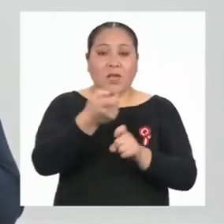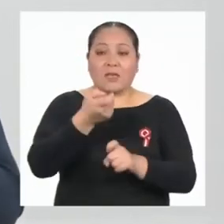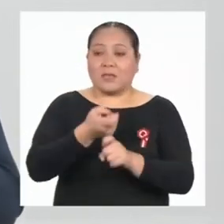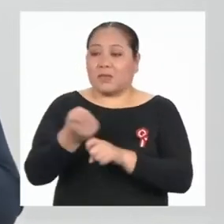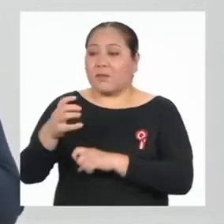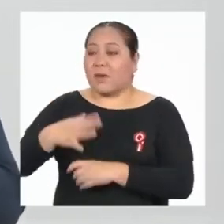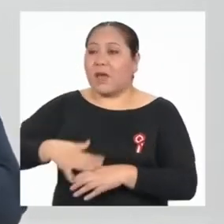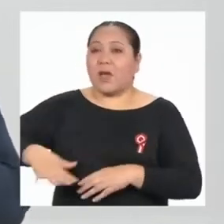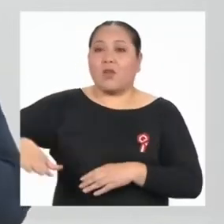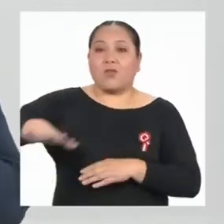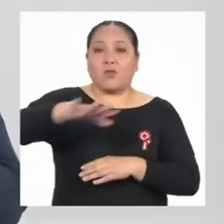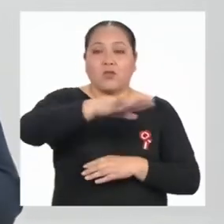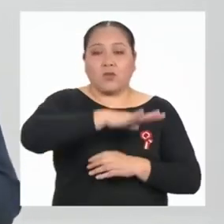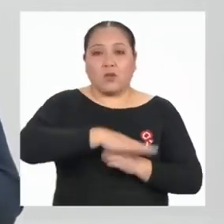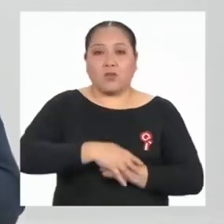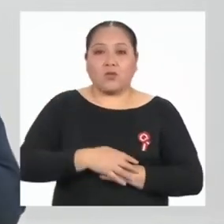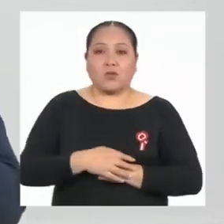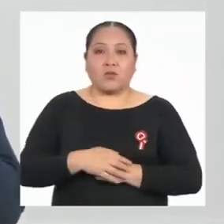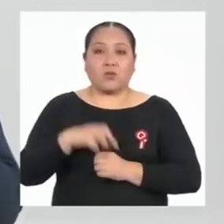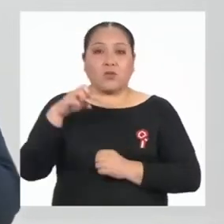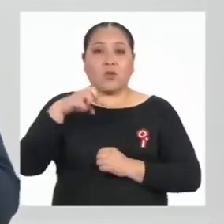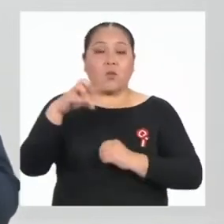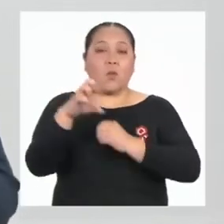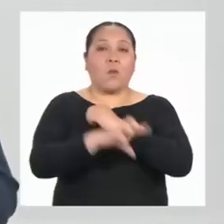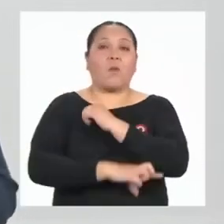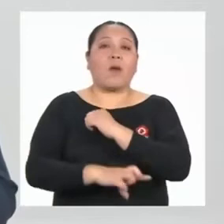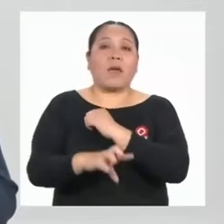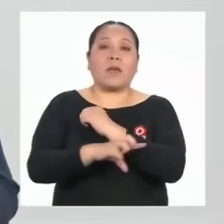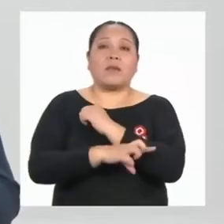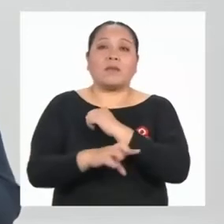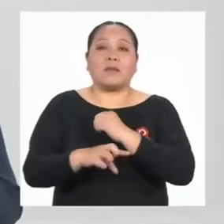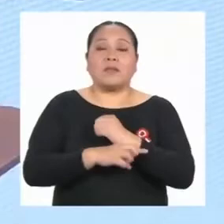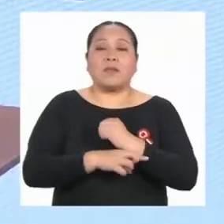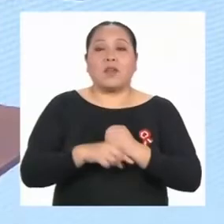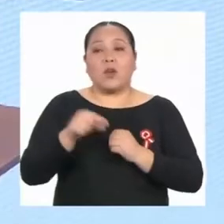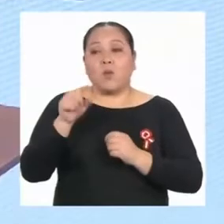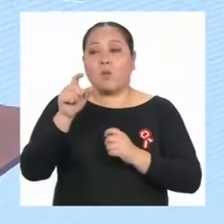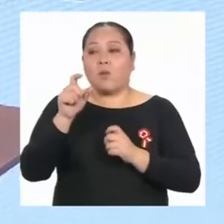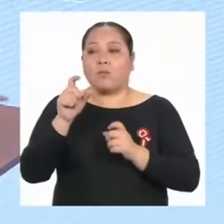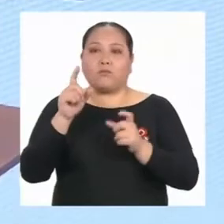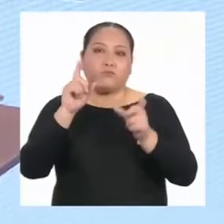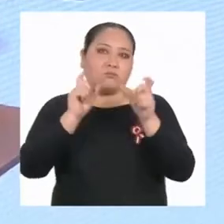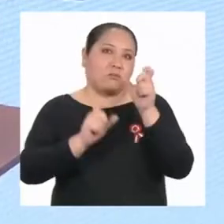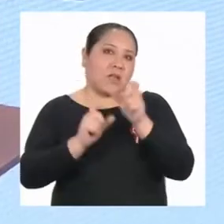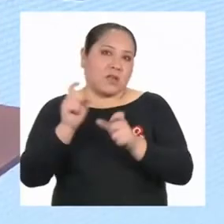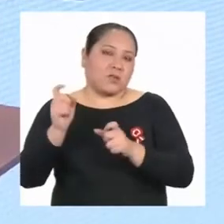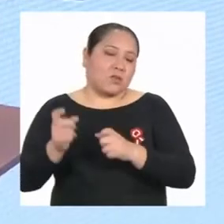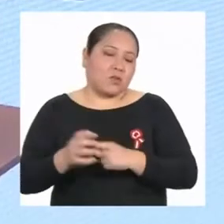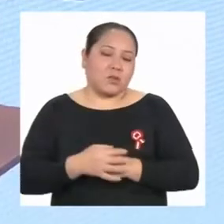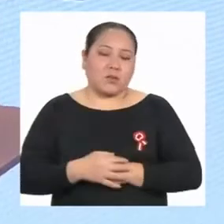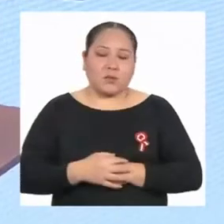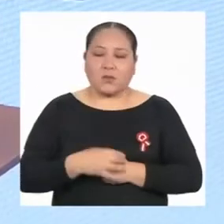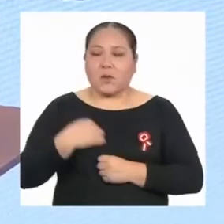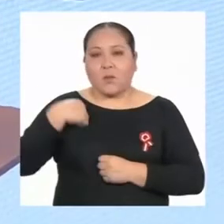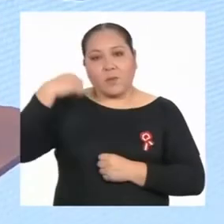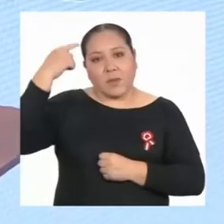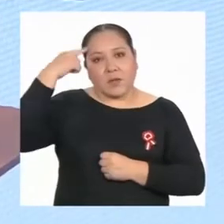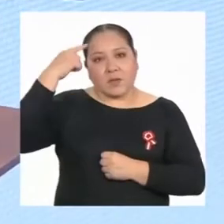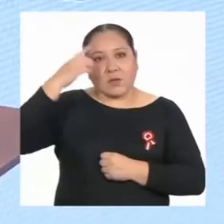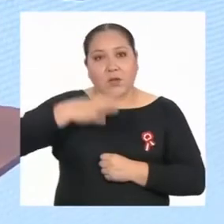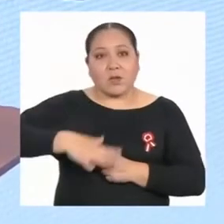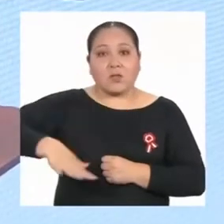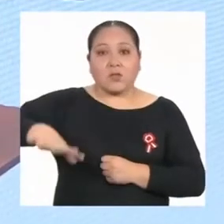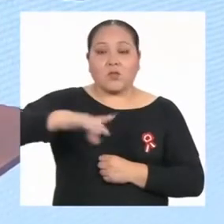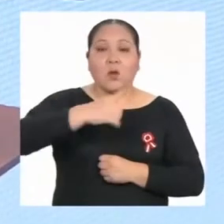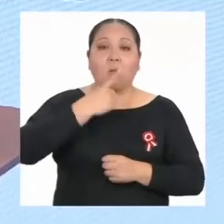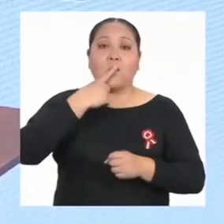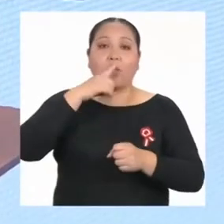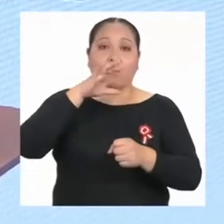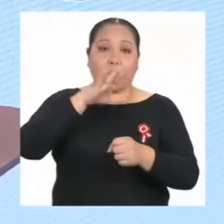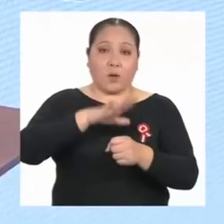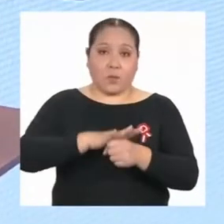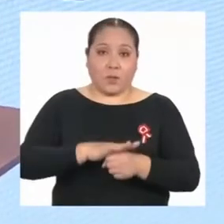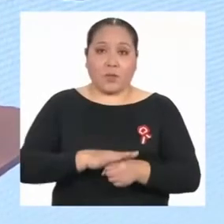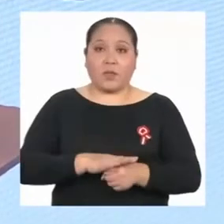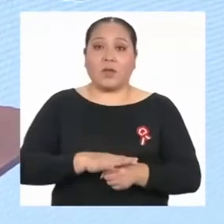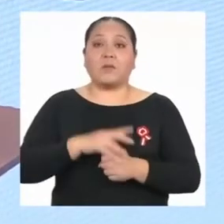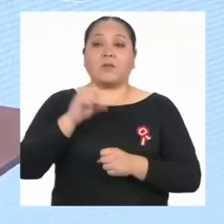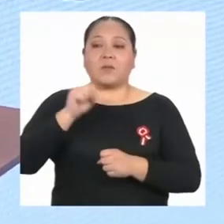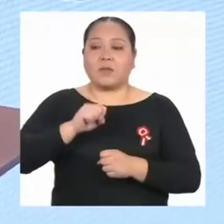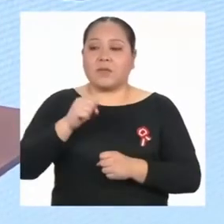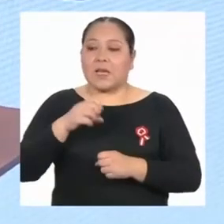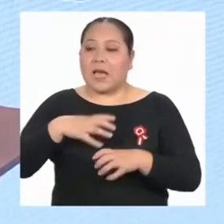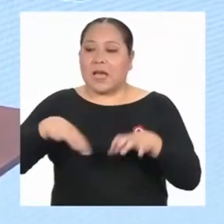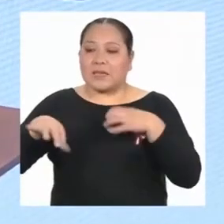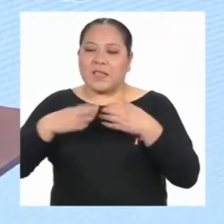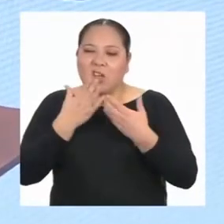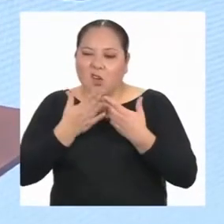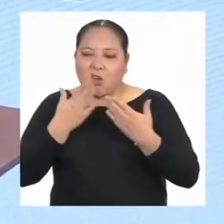y a todos, como país y como humanidad. Yo creo que si todas y todos nos comprometemos a hacer pequeñas acciones